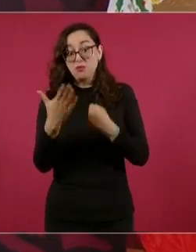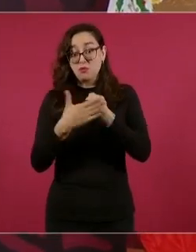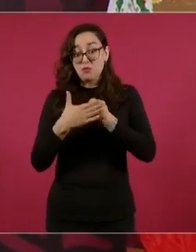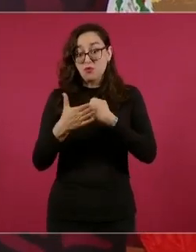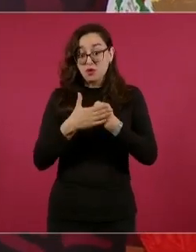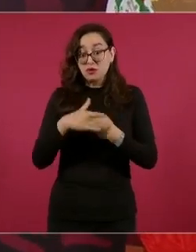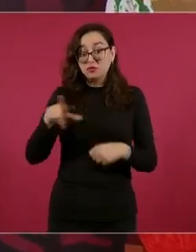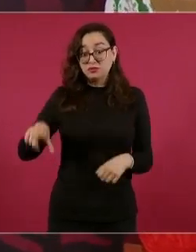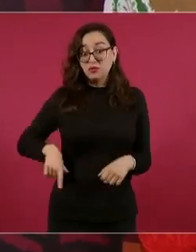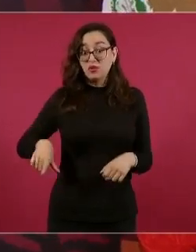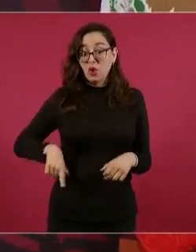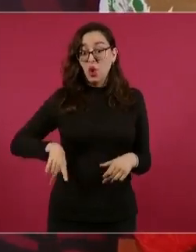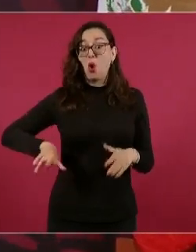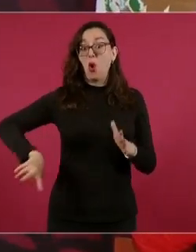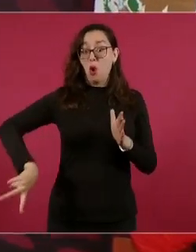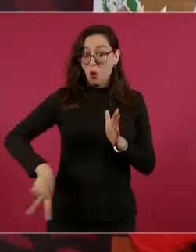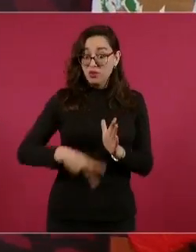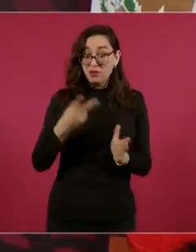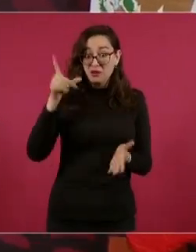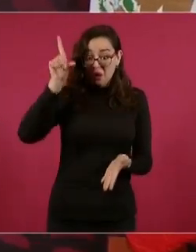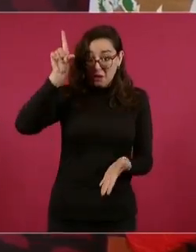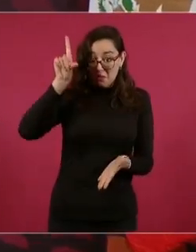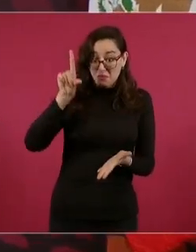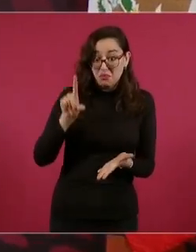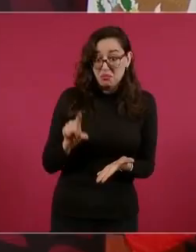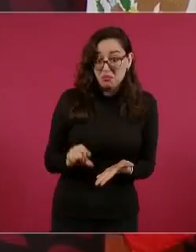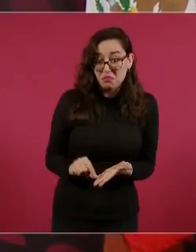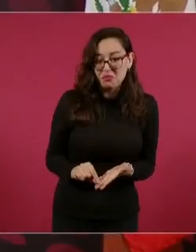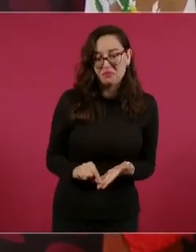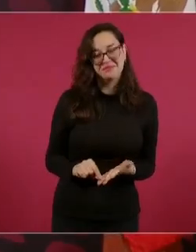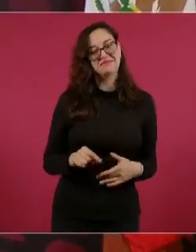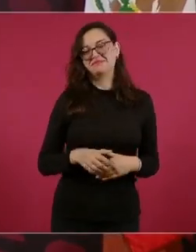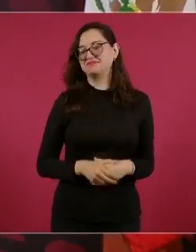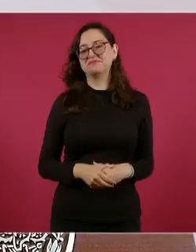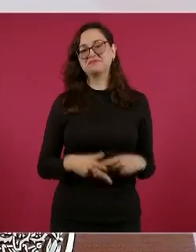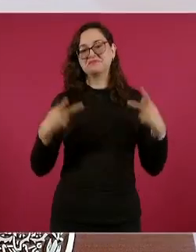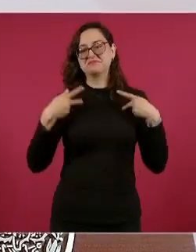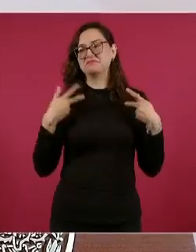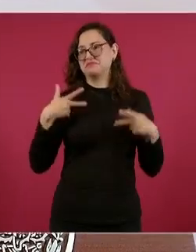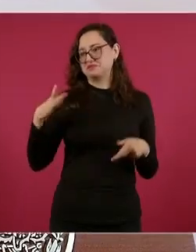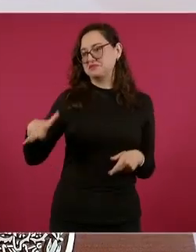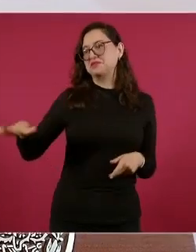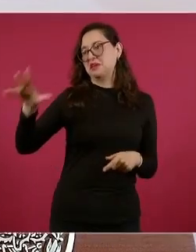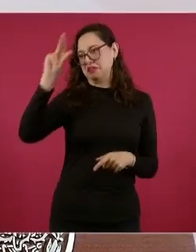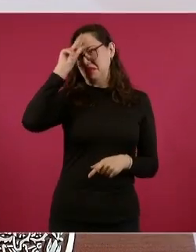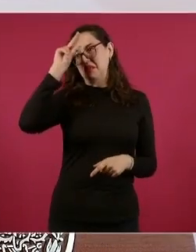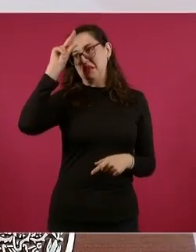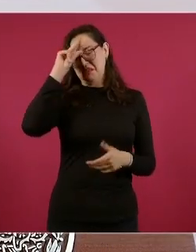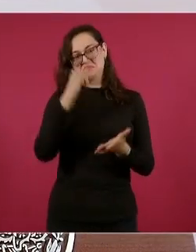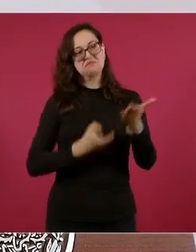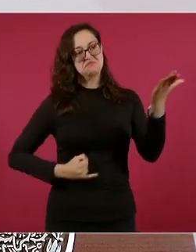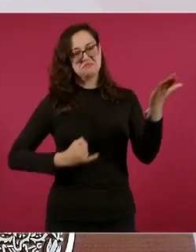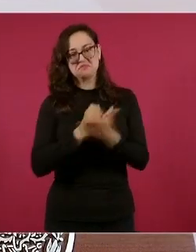¿Cambiaría si regresaran los mismos?